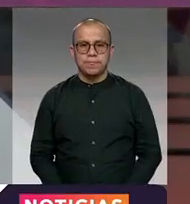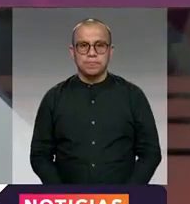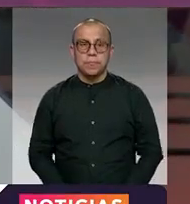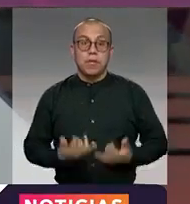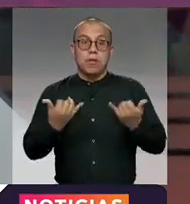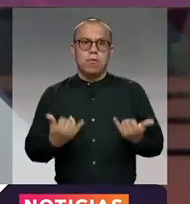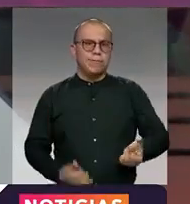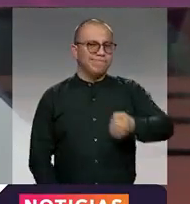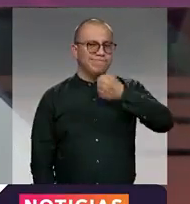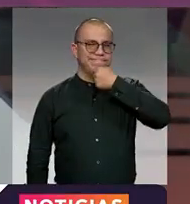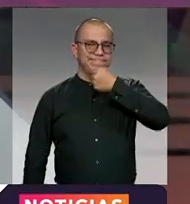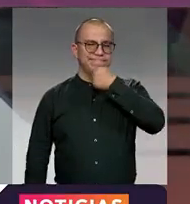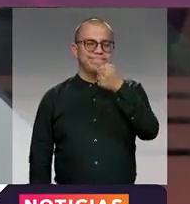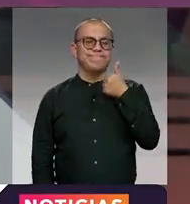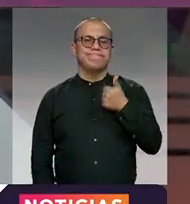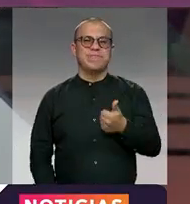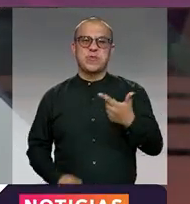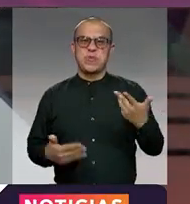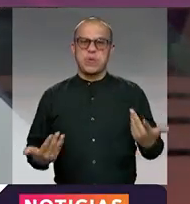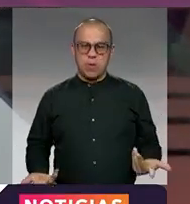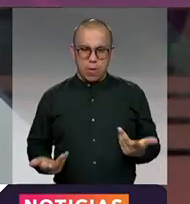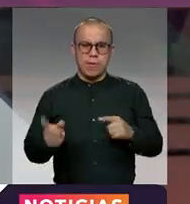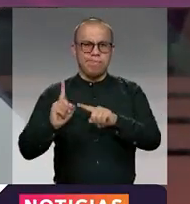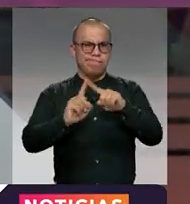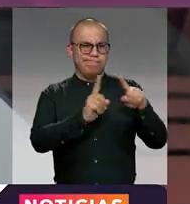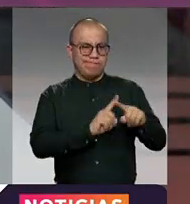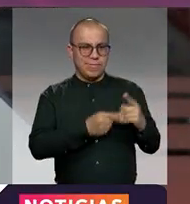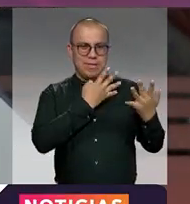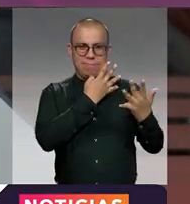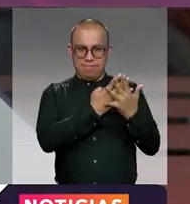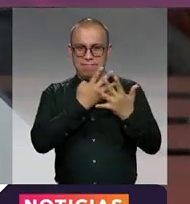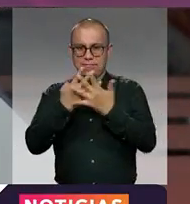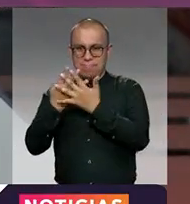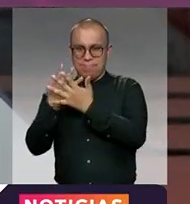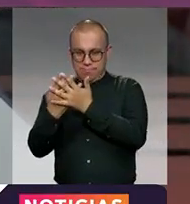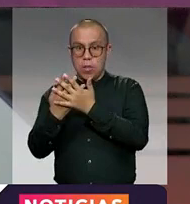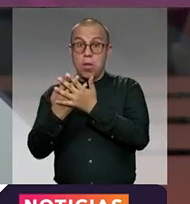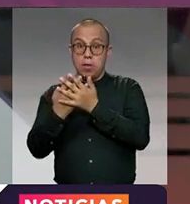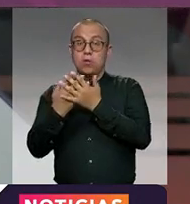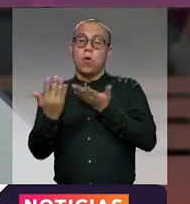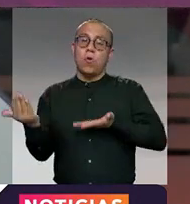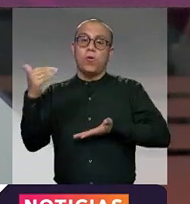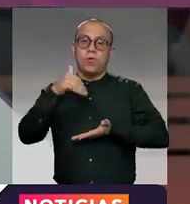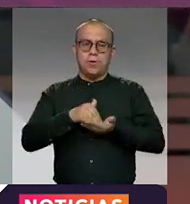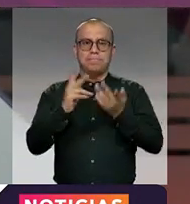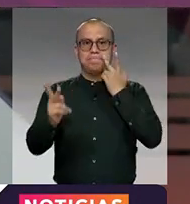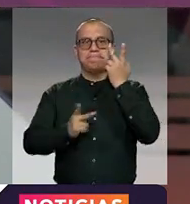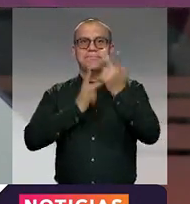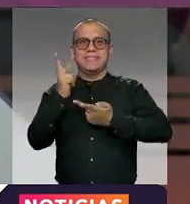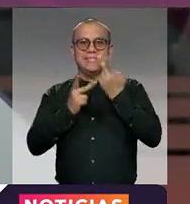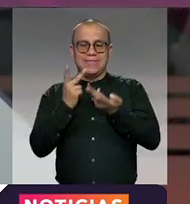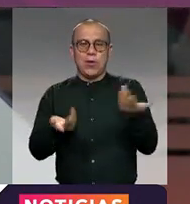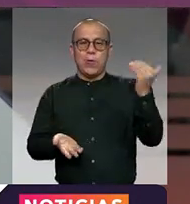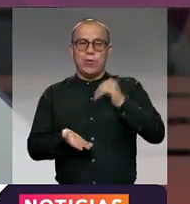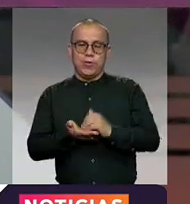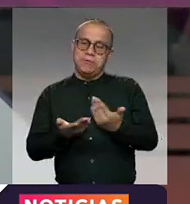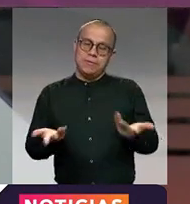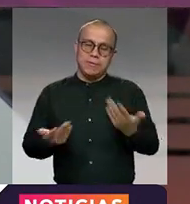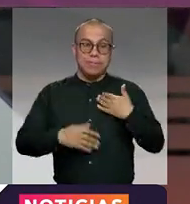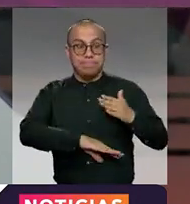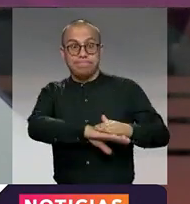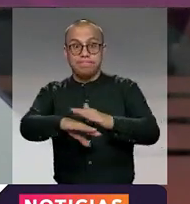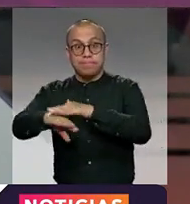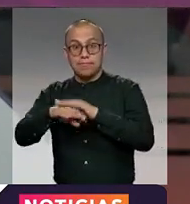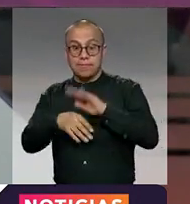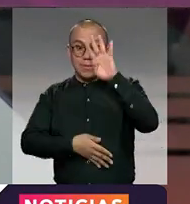Y una buena noticia para los reclusos de diferentes cárceles del país porque volverán a recibir visitas. Las autoridades informaron que